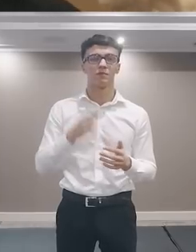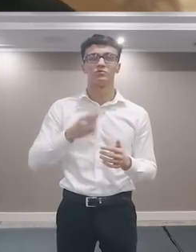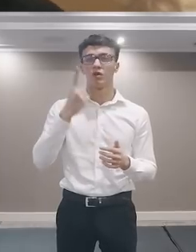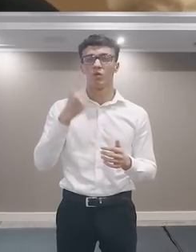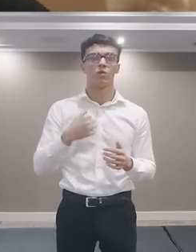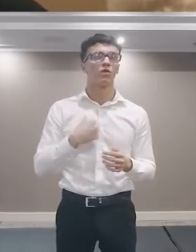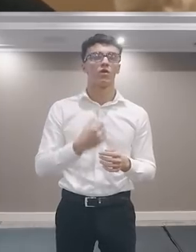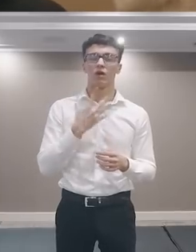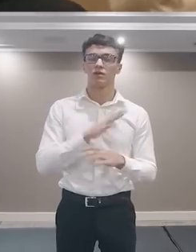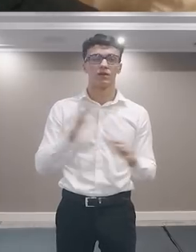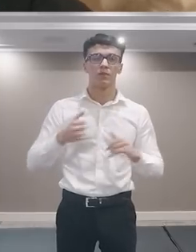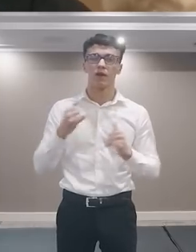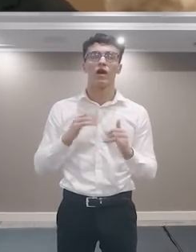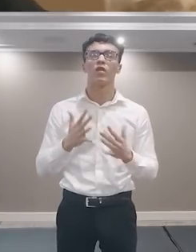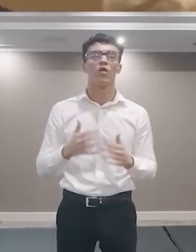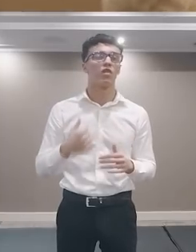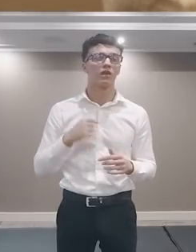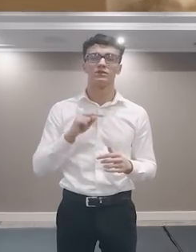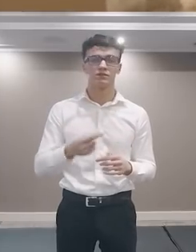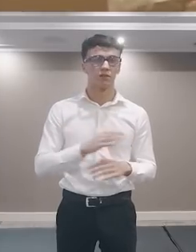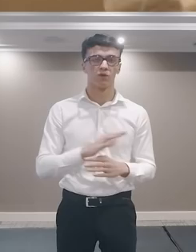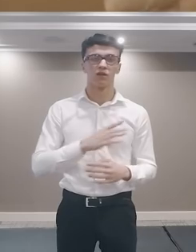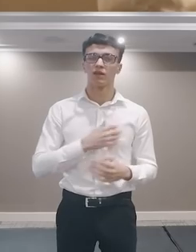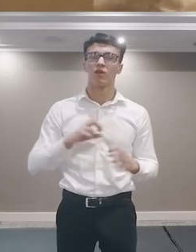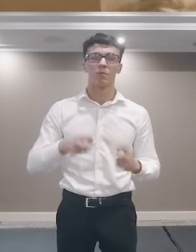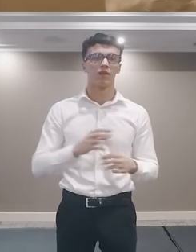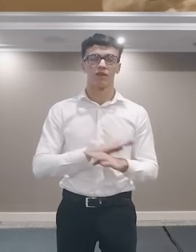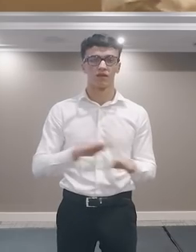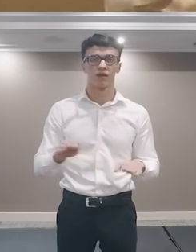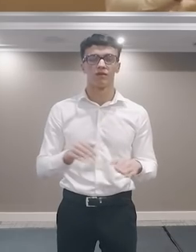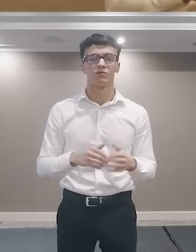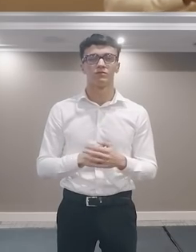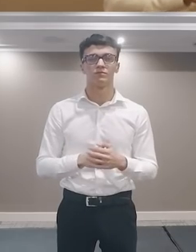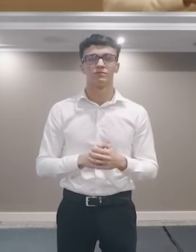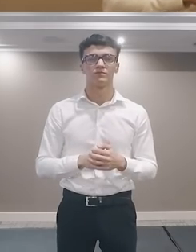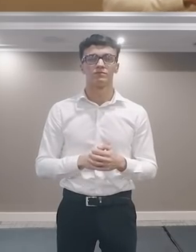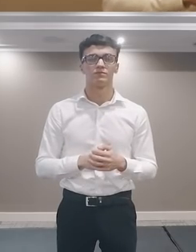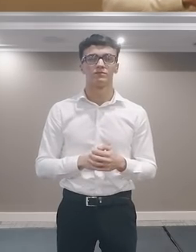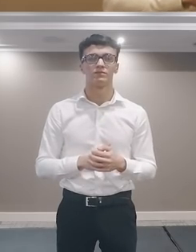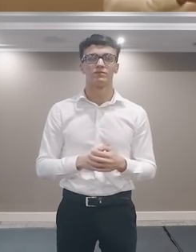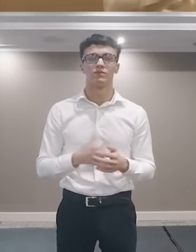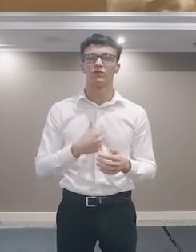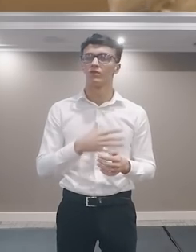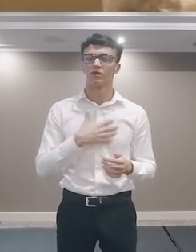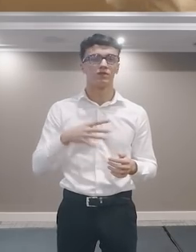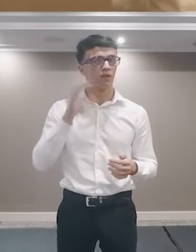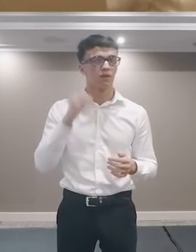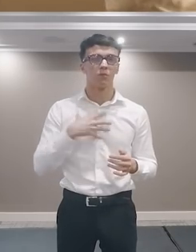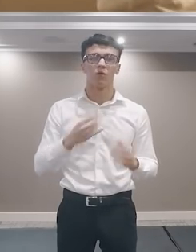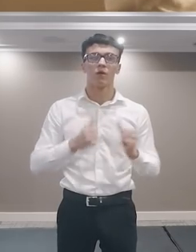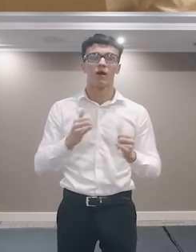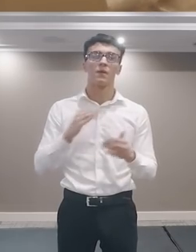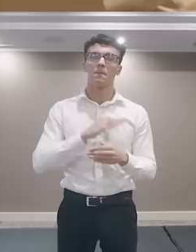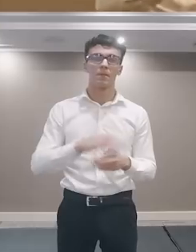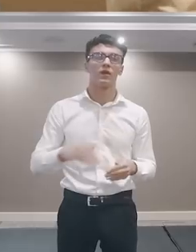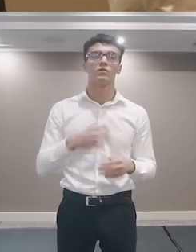inscribo la verdad es que vosotros tenéis mucha más información de cuando yo empecé es simplemente que vuelvo a decir yo entendí puedes viajar por menos podría ser gratis flora